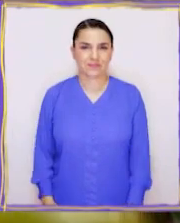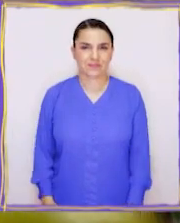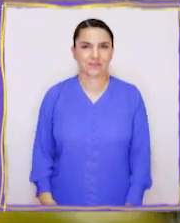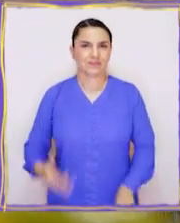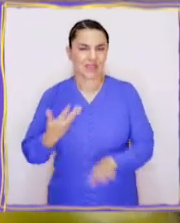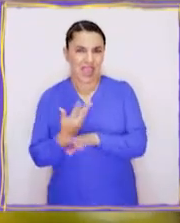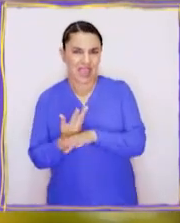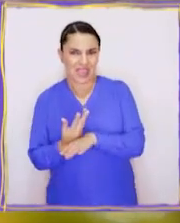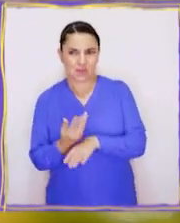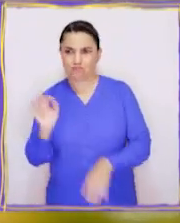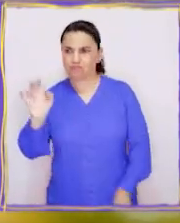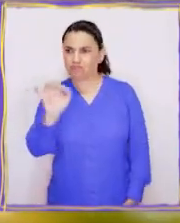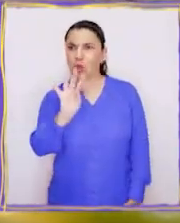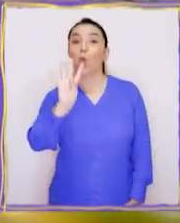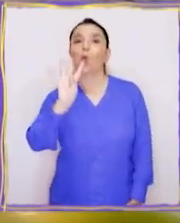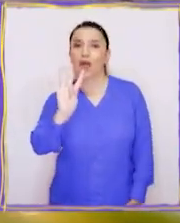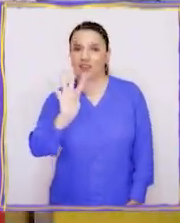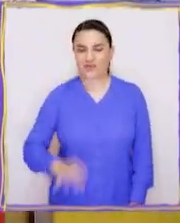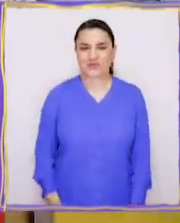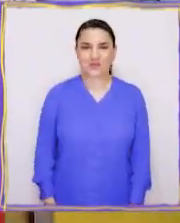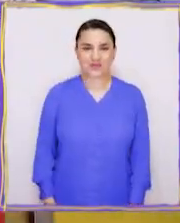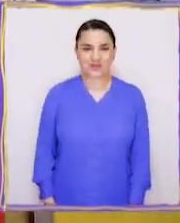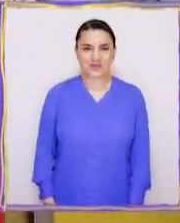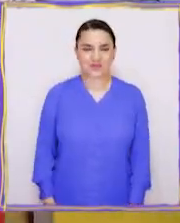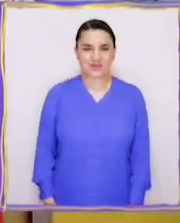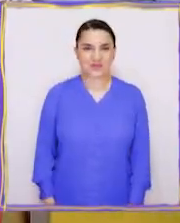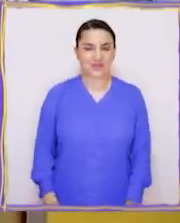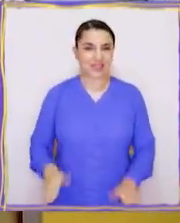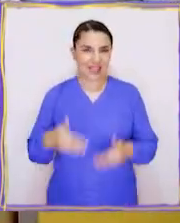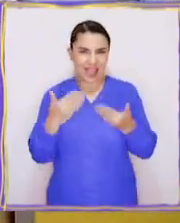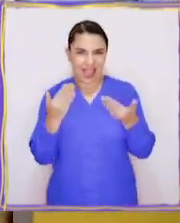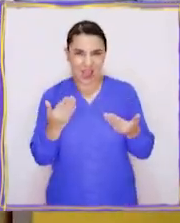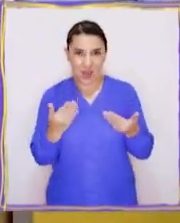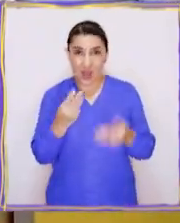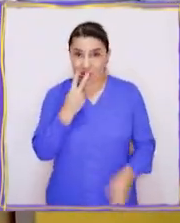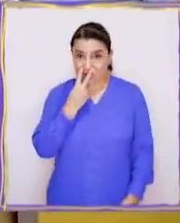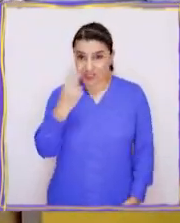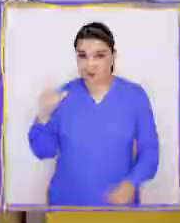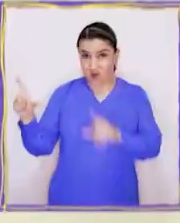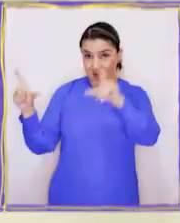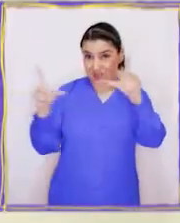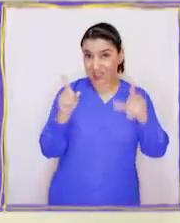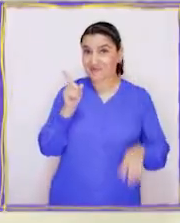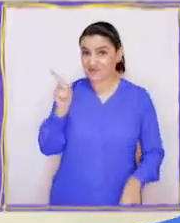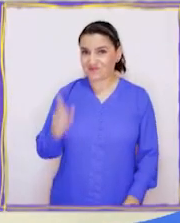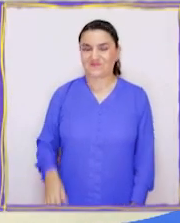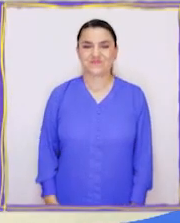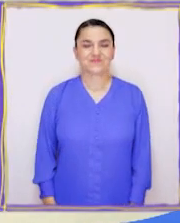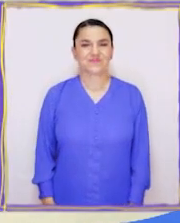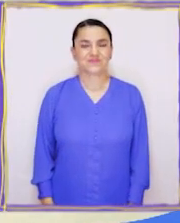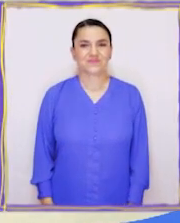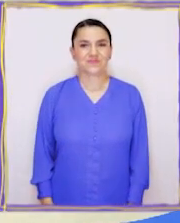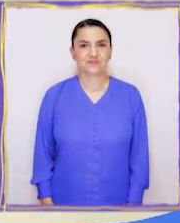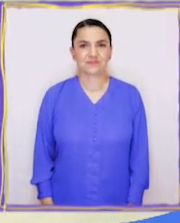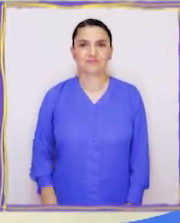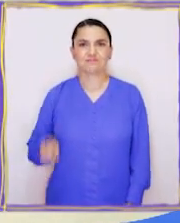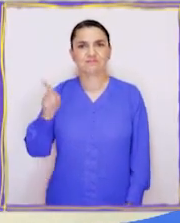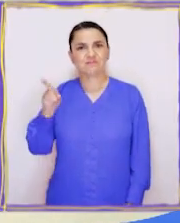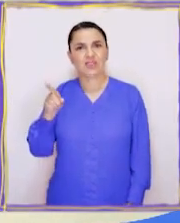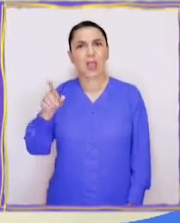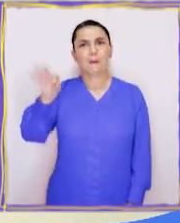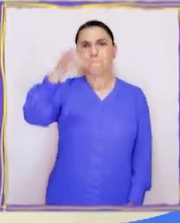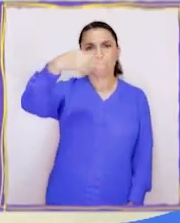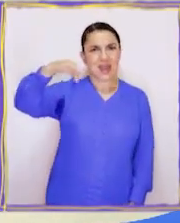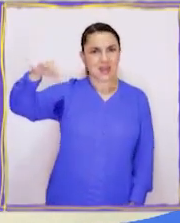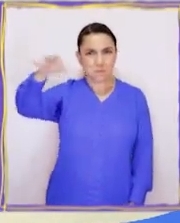tiene 4 letras. Ahora, observemos nuestra pantalla. Tenemos una